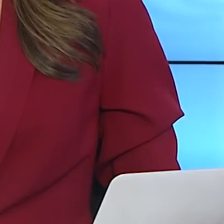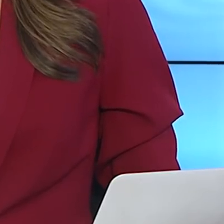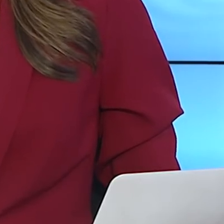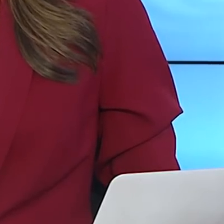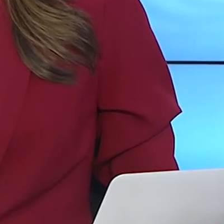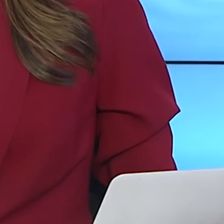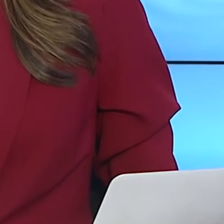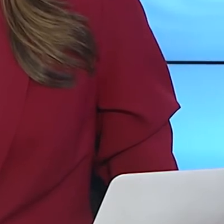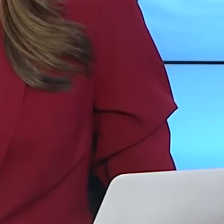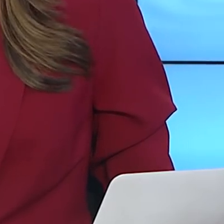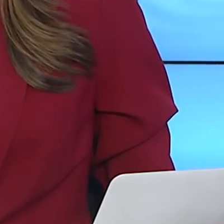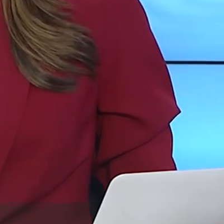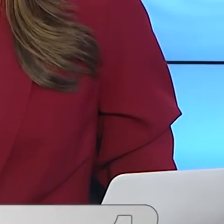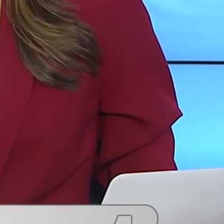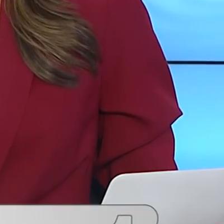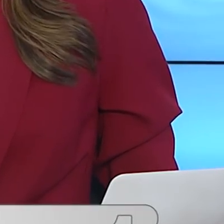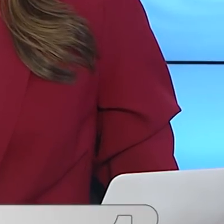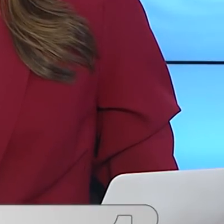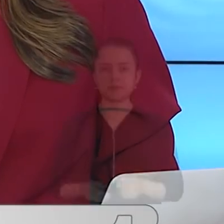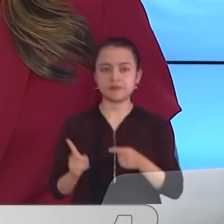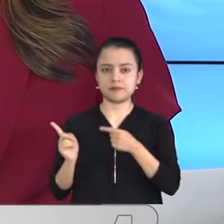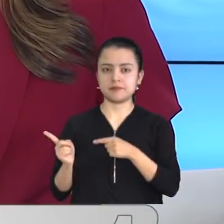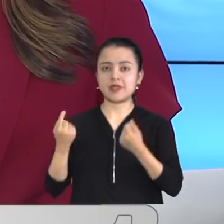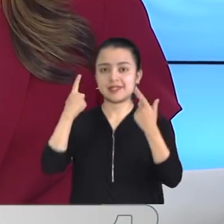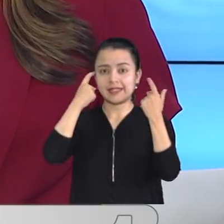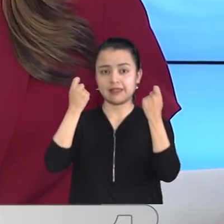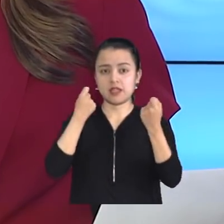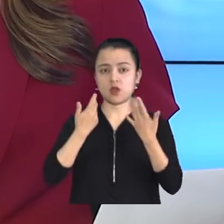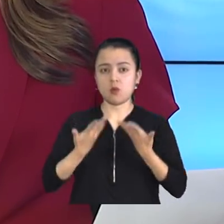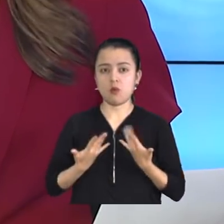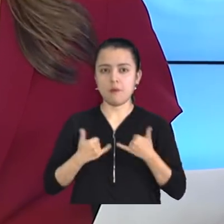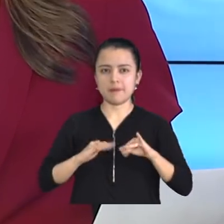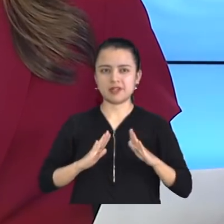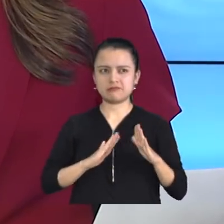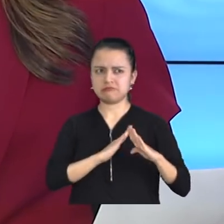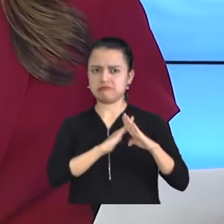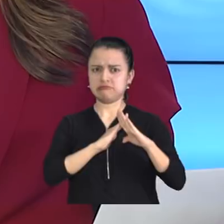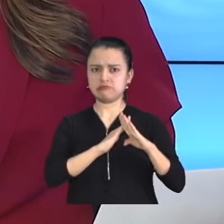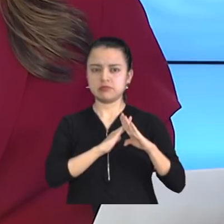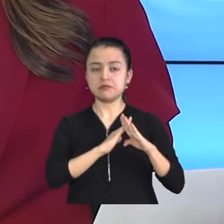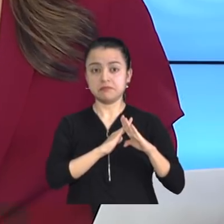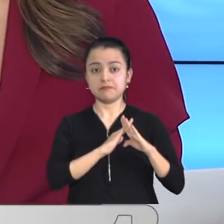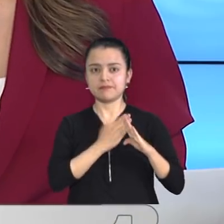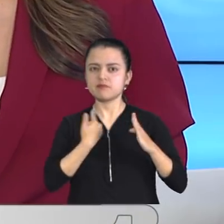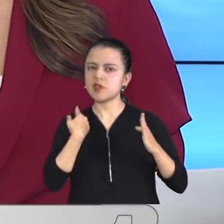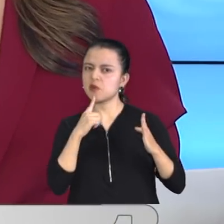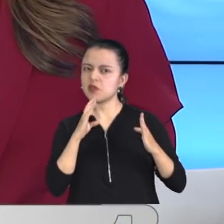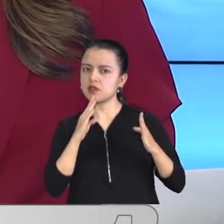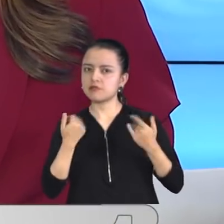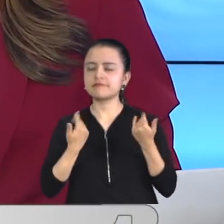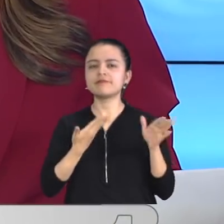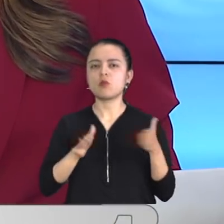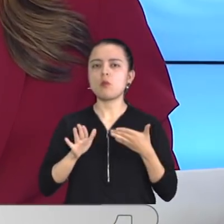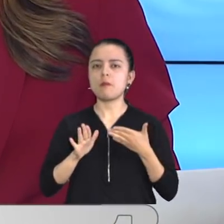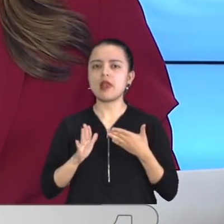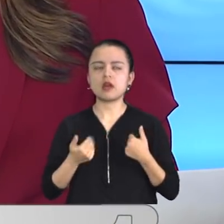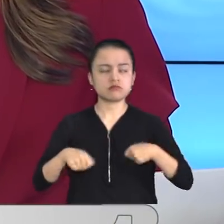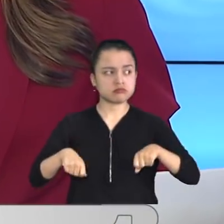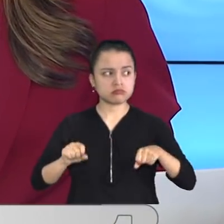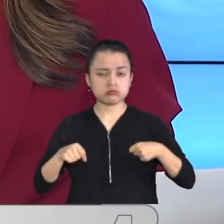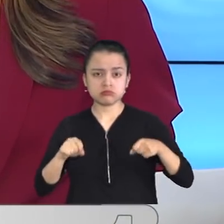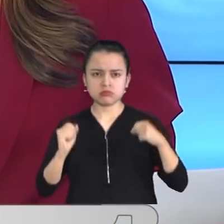Bogotá presenta a esta hora una estrategia que busca reducir estos delitos de alto impacto. Se trata de un escuadrón